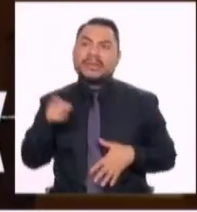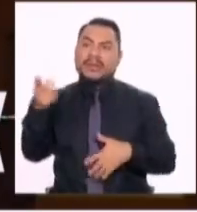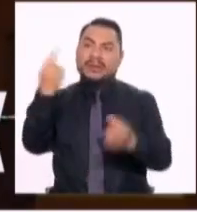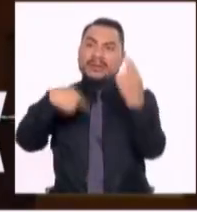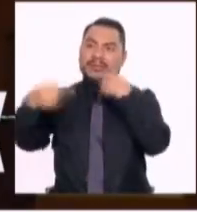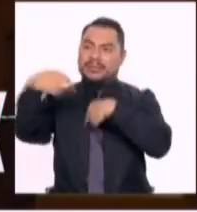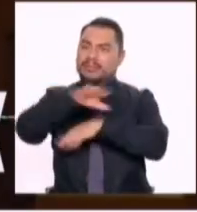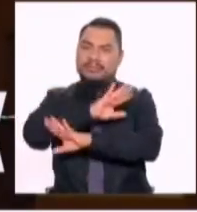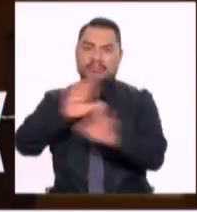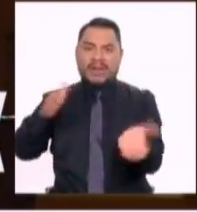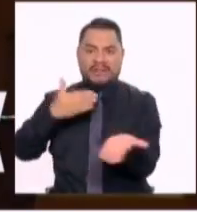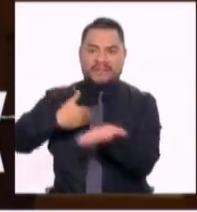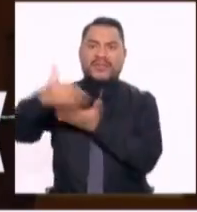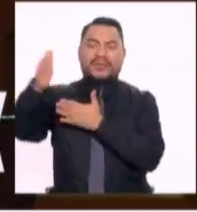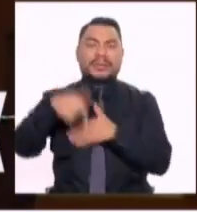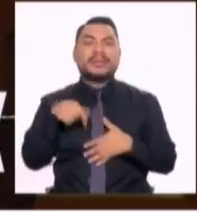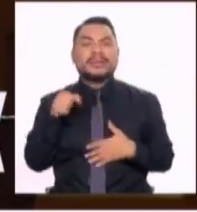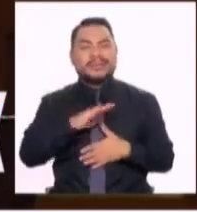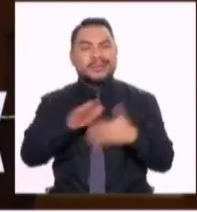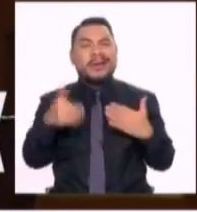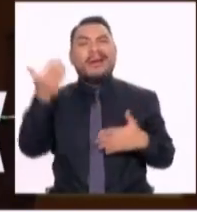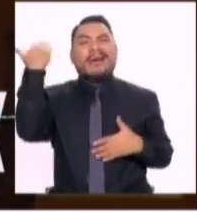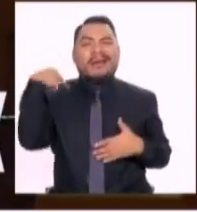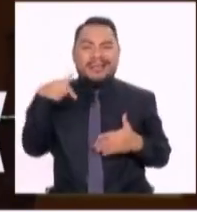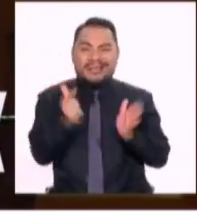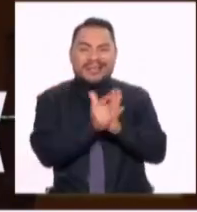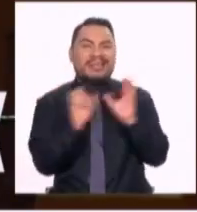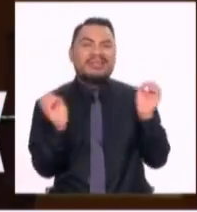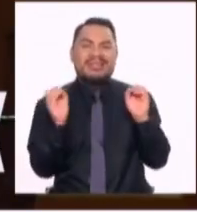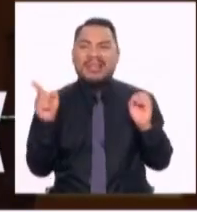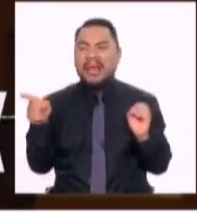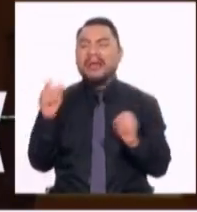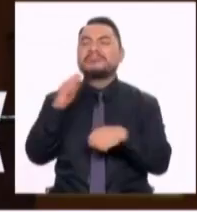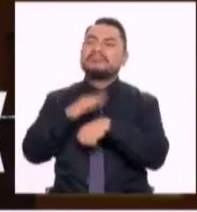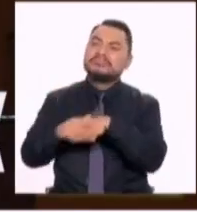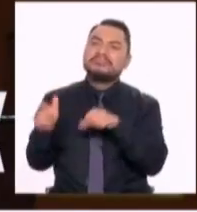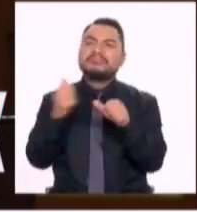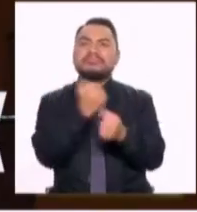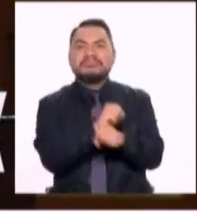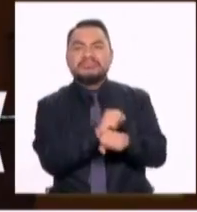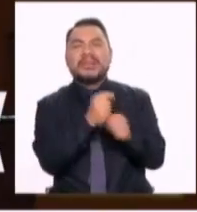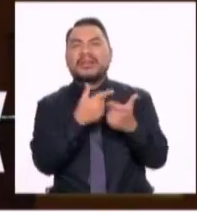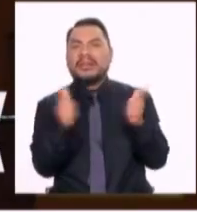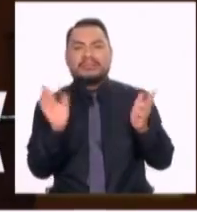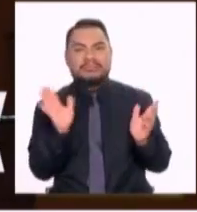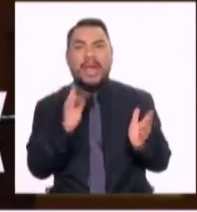de los oficiales, ¿no?, viven de la corrupción. Y ellos les favorece,